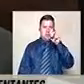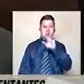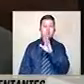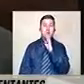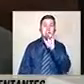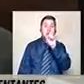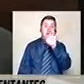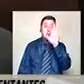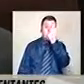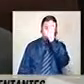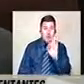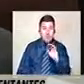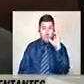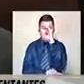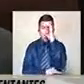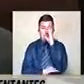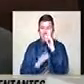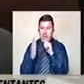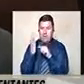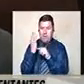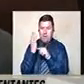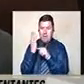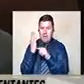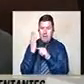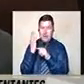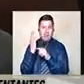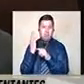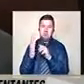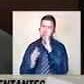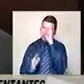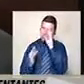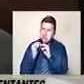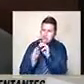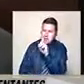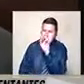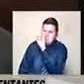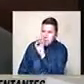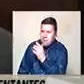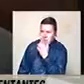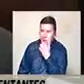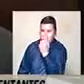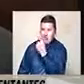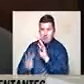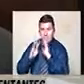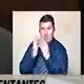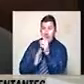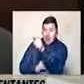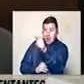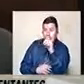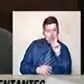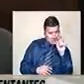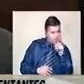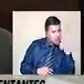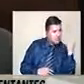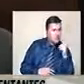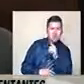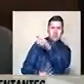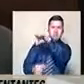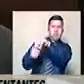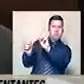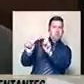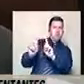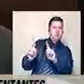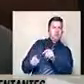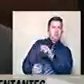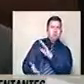65% de los colombianos no está de acuerdo con que el congreso de la república refrende el nuevo